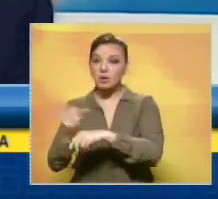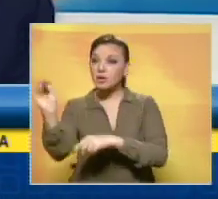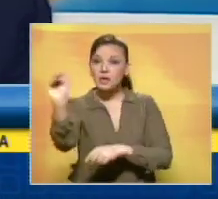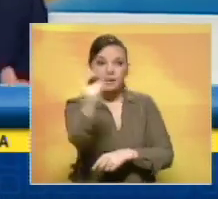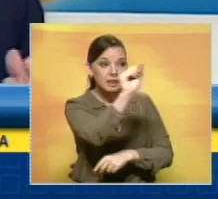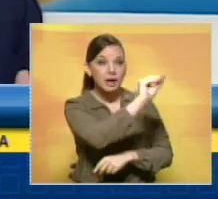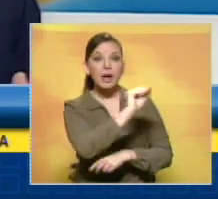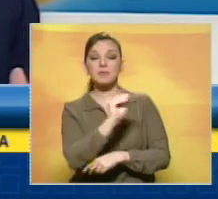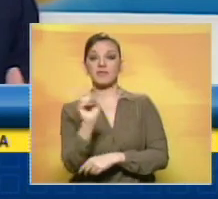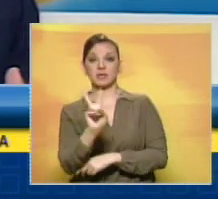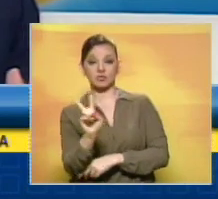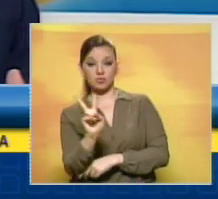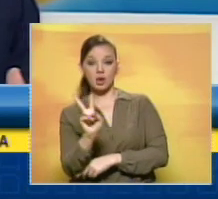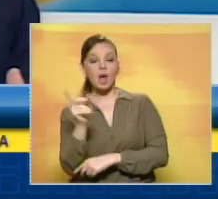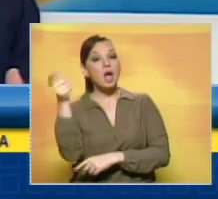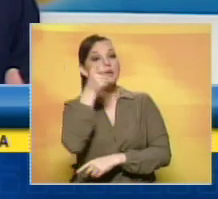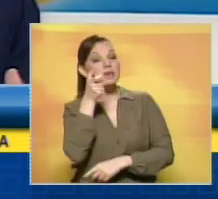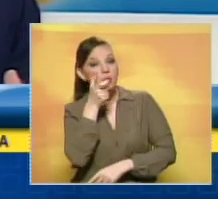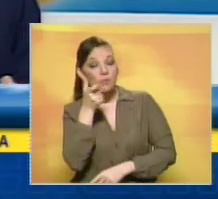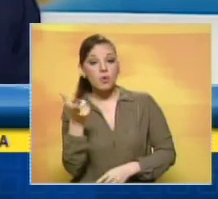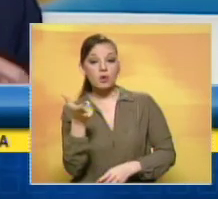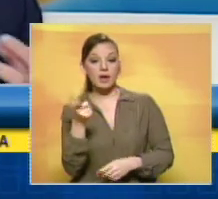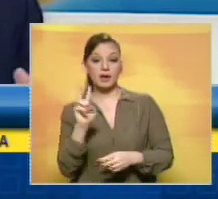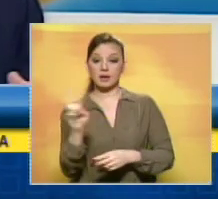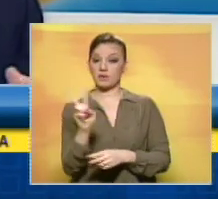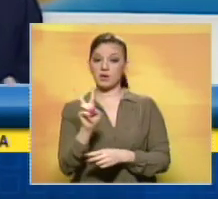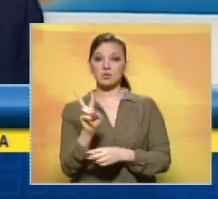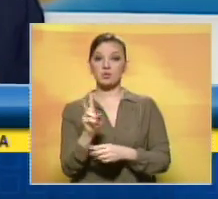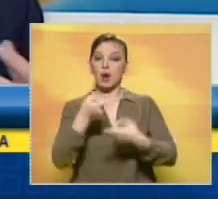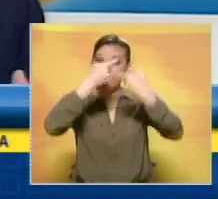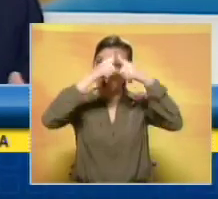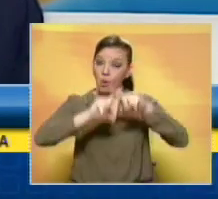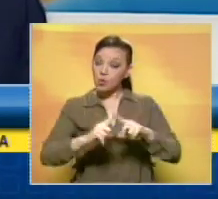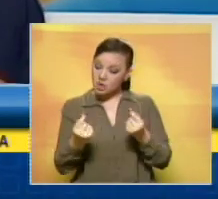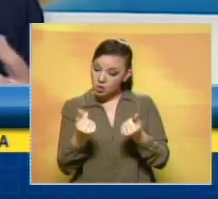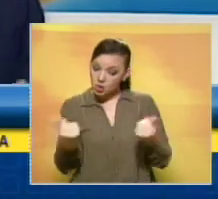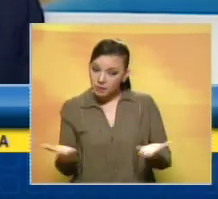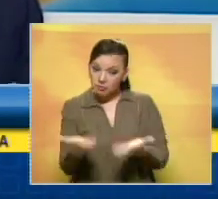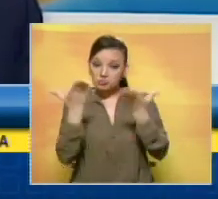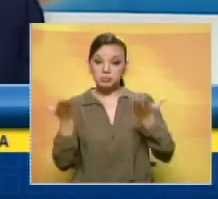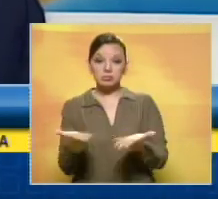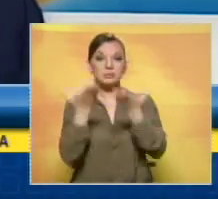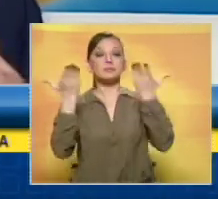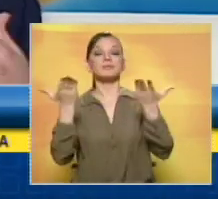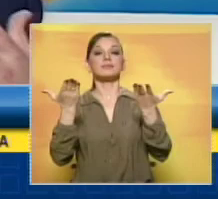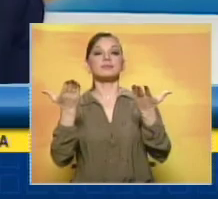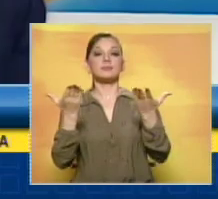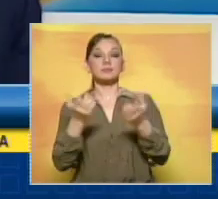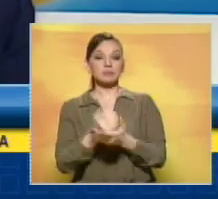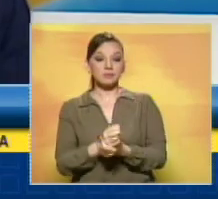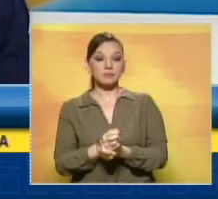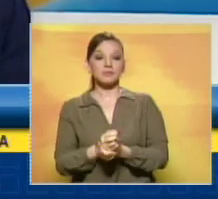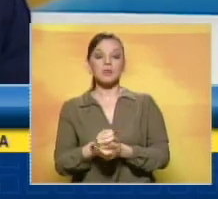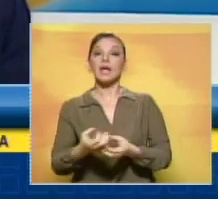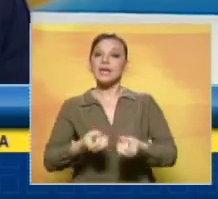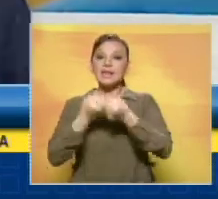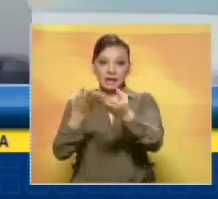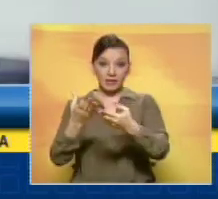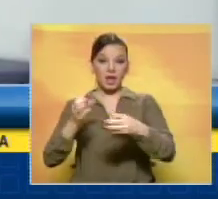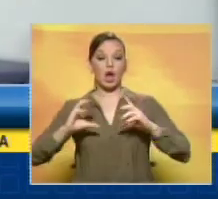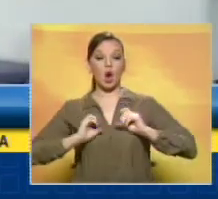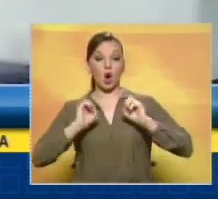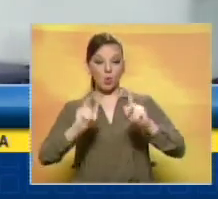busquemos la manera de que Venezuela se convierta en un país con una economía pujante, productiva y que le ofrezca oportunidades a la